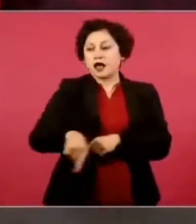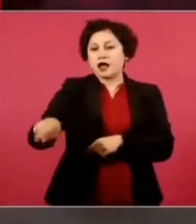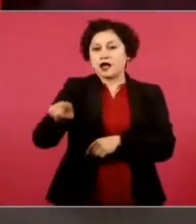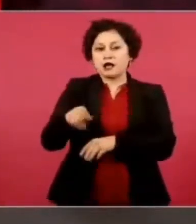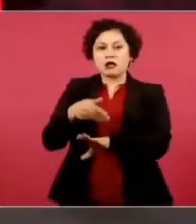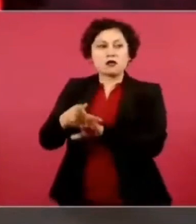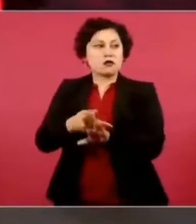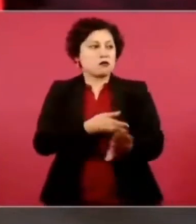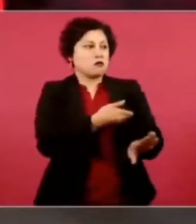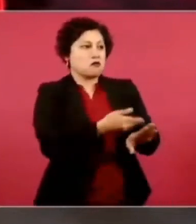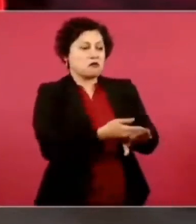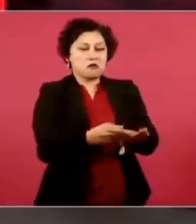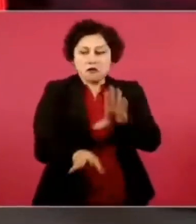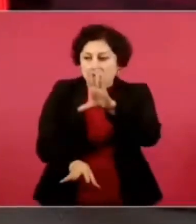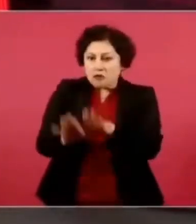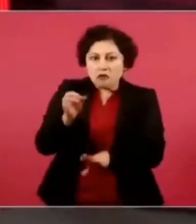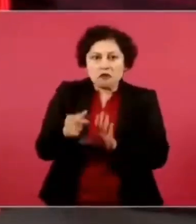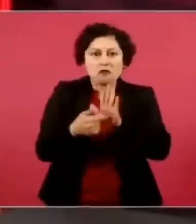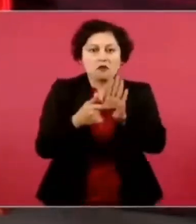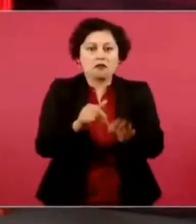rosa.